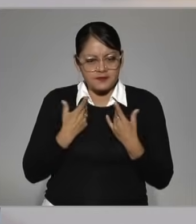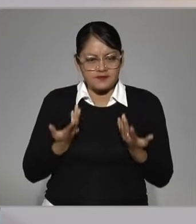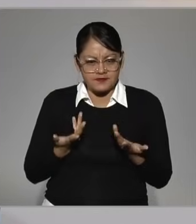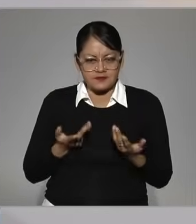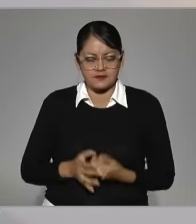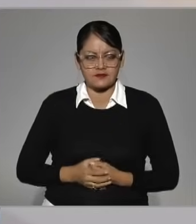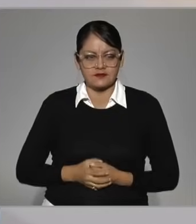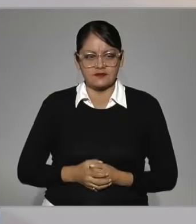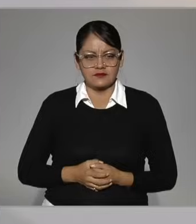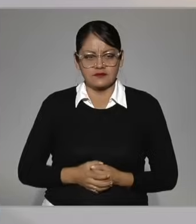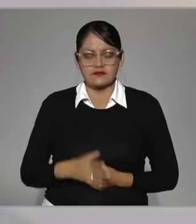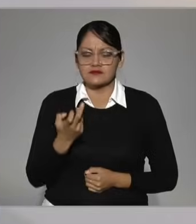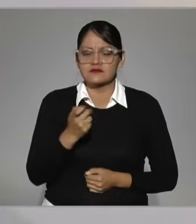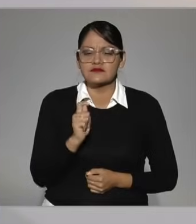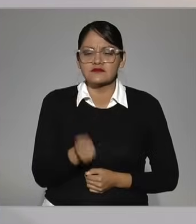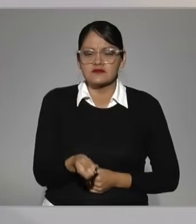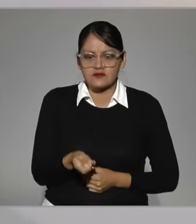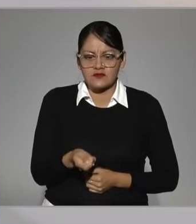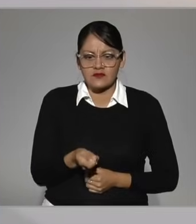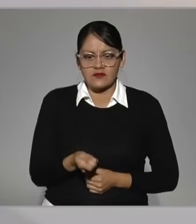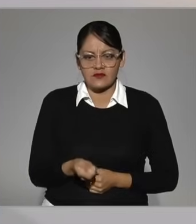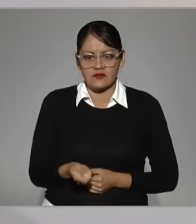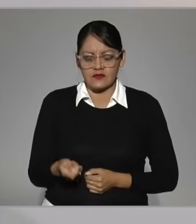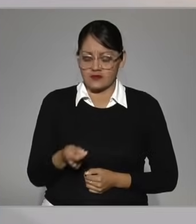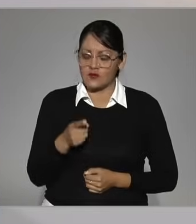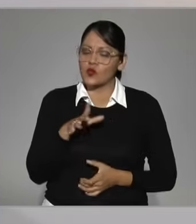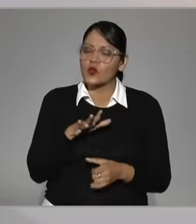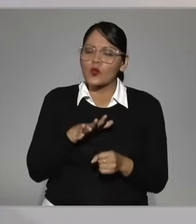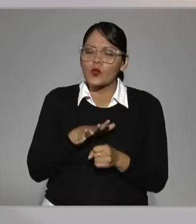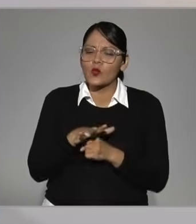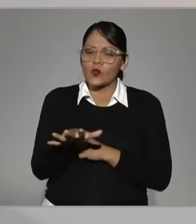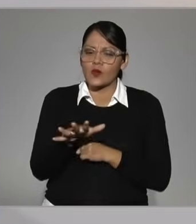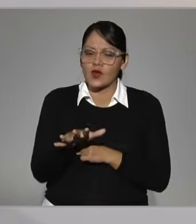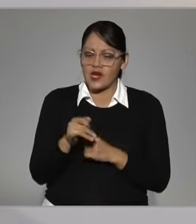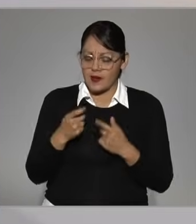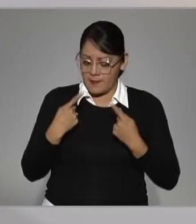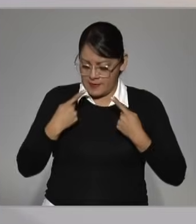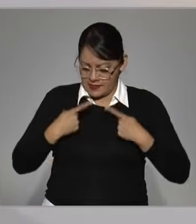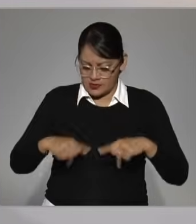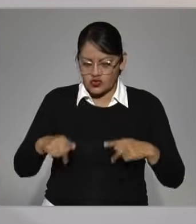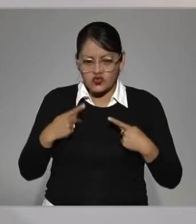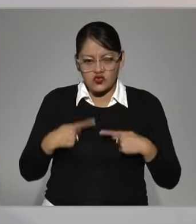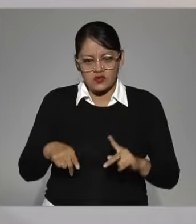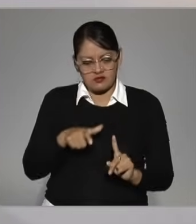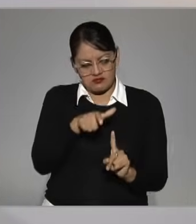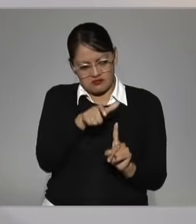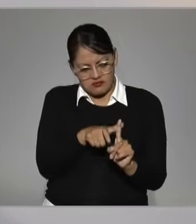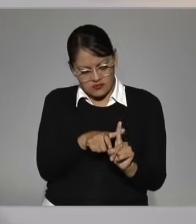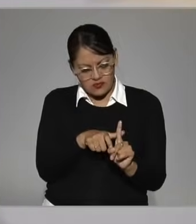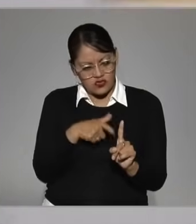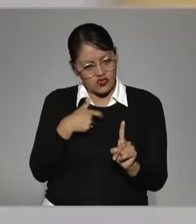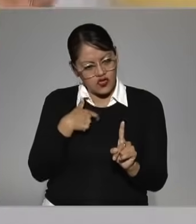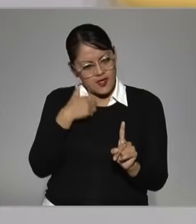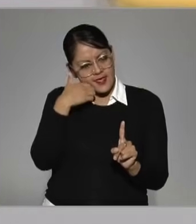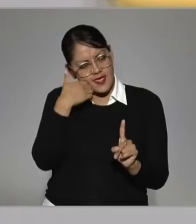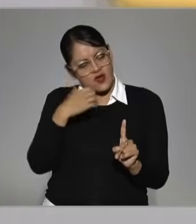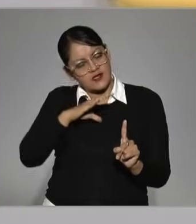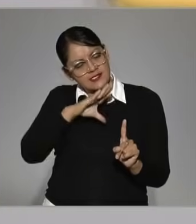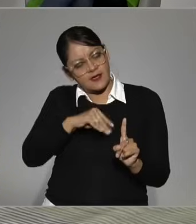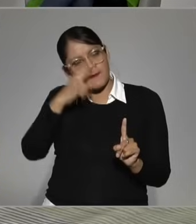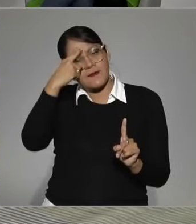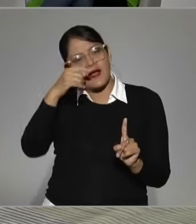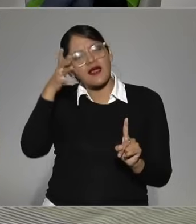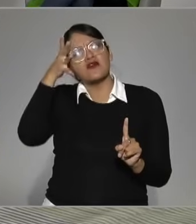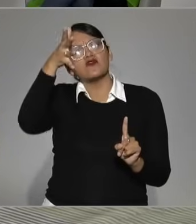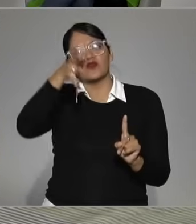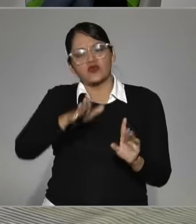existencia. Y es, ¿qué tipo de persona quiero formar? Si